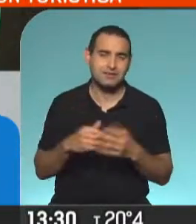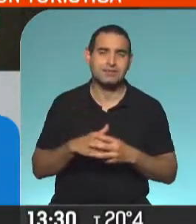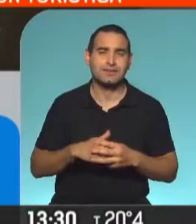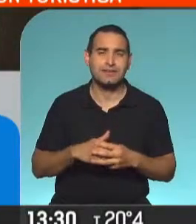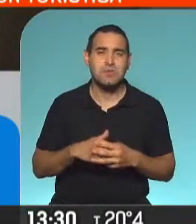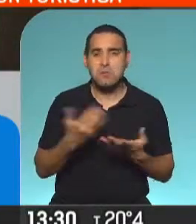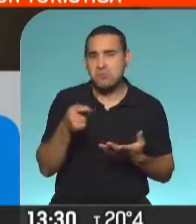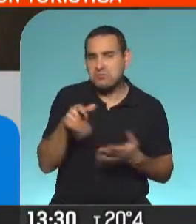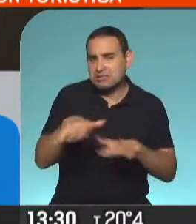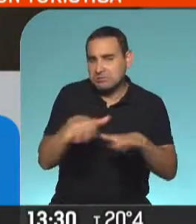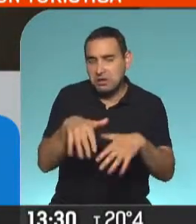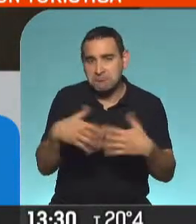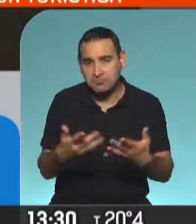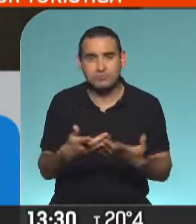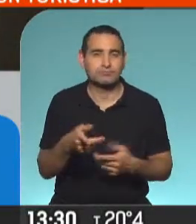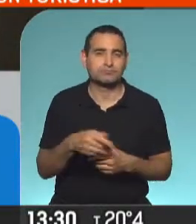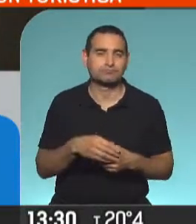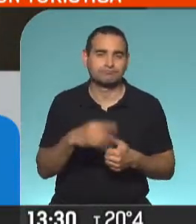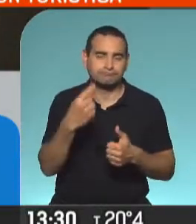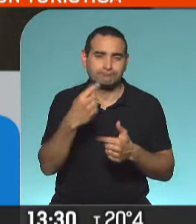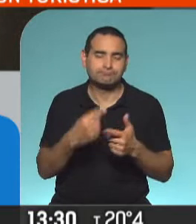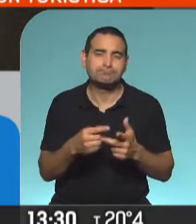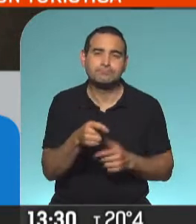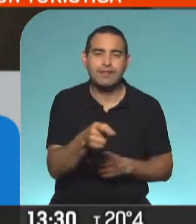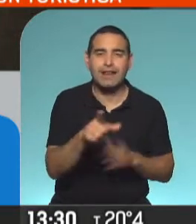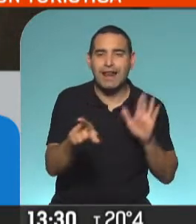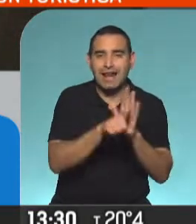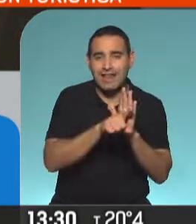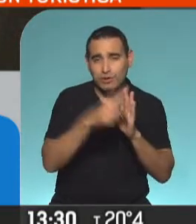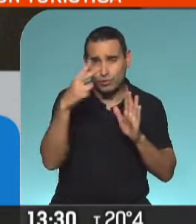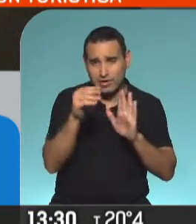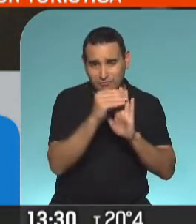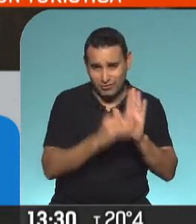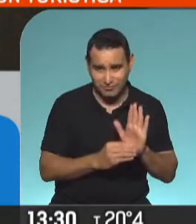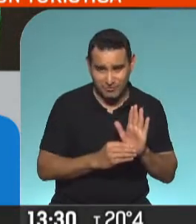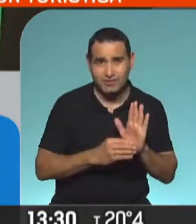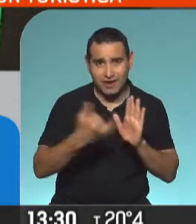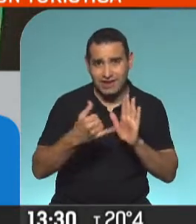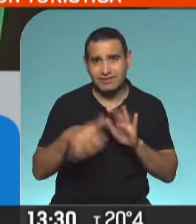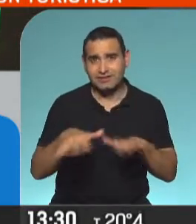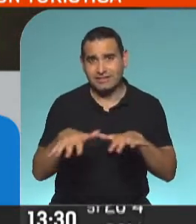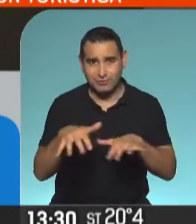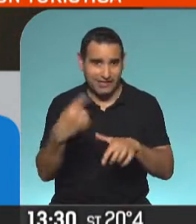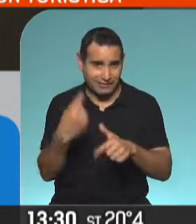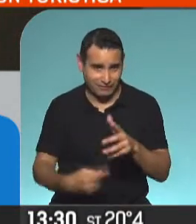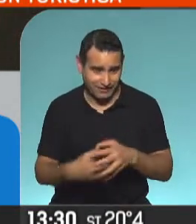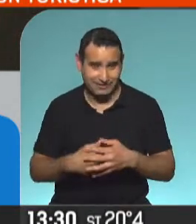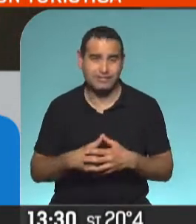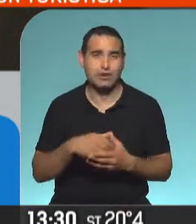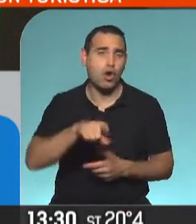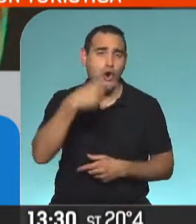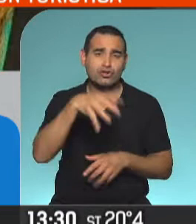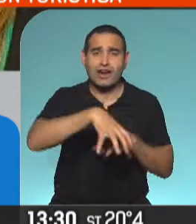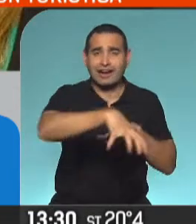en alguna de las actividades, por ejemplo, todos los rubros que contempla la ley de turismo, que es justamente también para comprar en otras agencias de